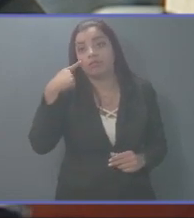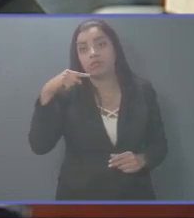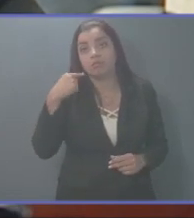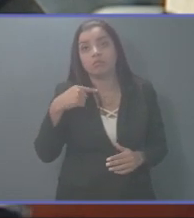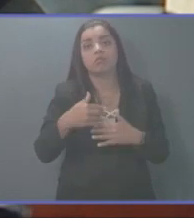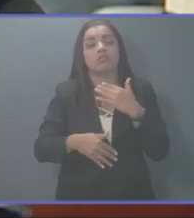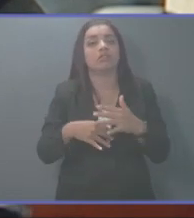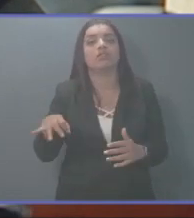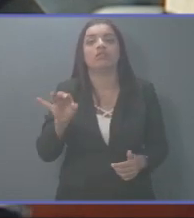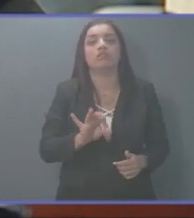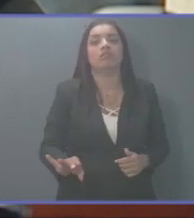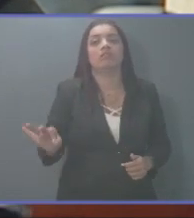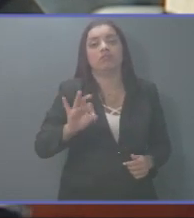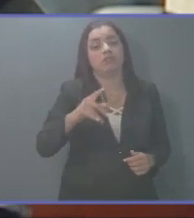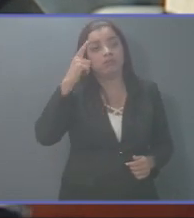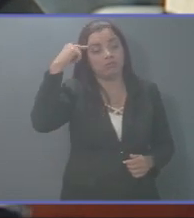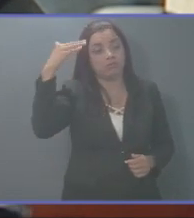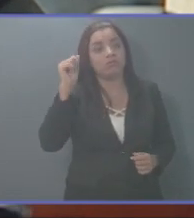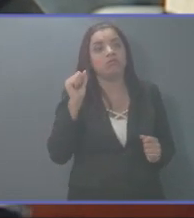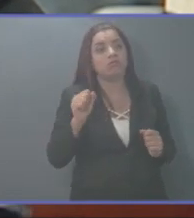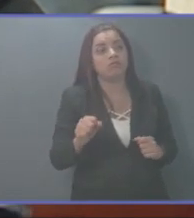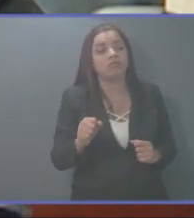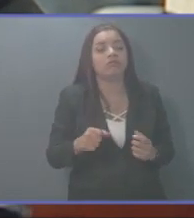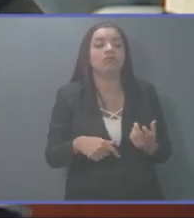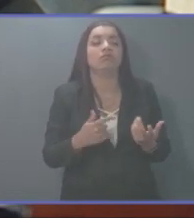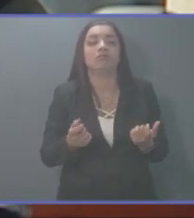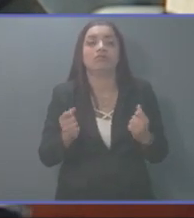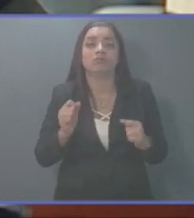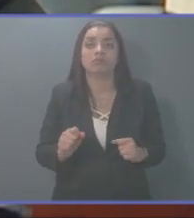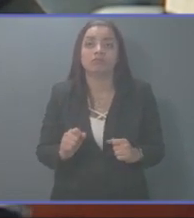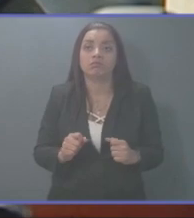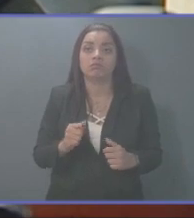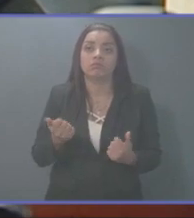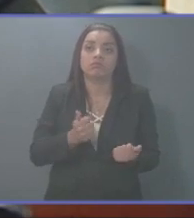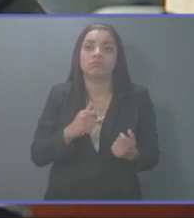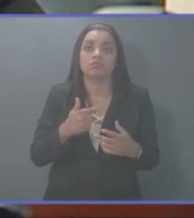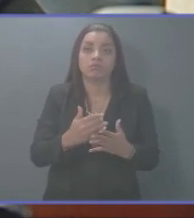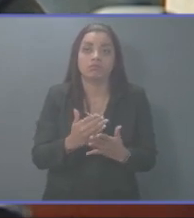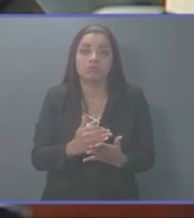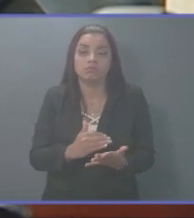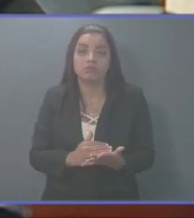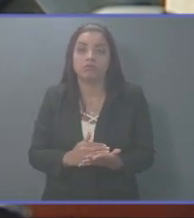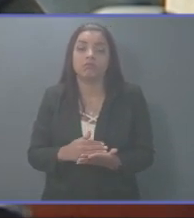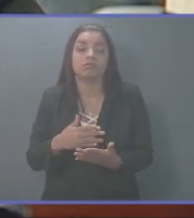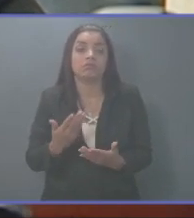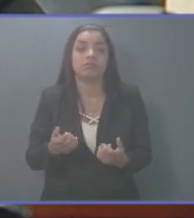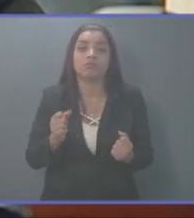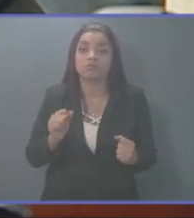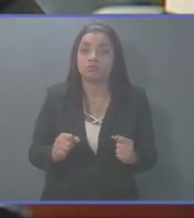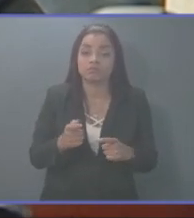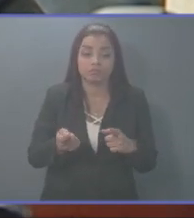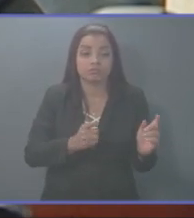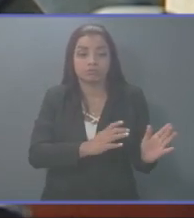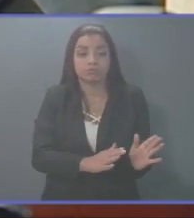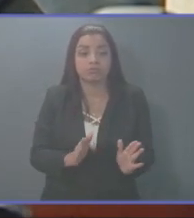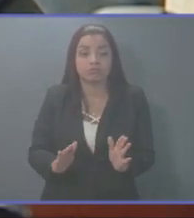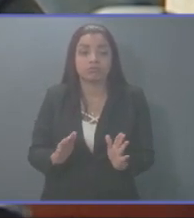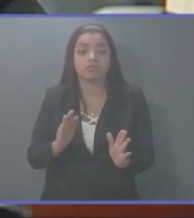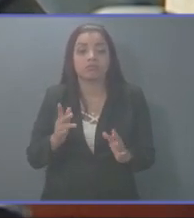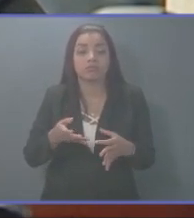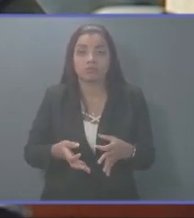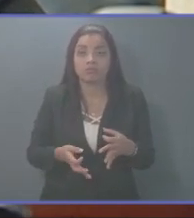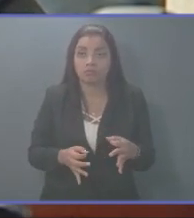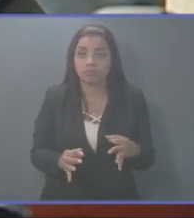ampliar las posibilidades de análisis y, por tanto, de intervención ante un caso específico, ya que permitirá ajustar las estrategias de atención de